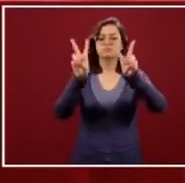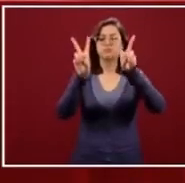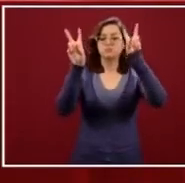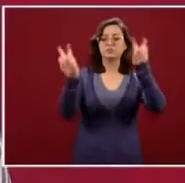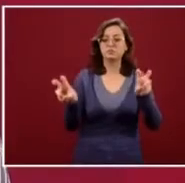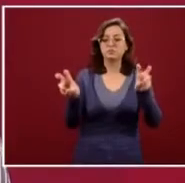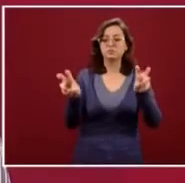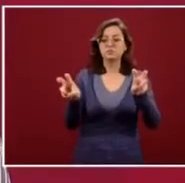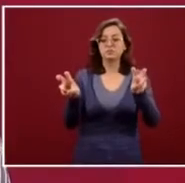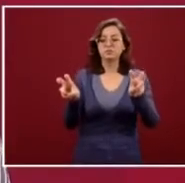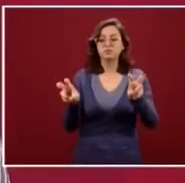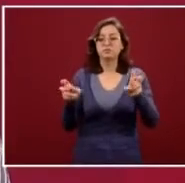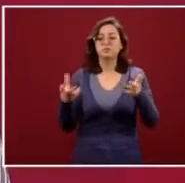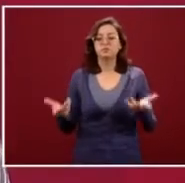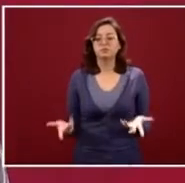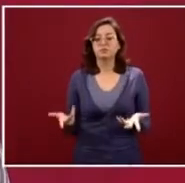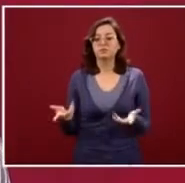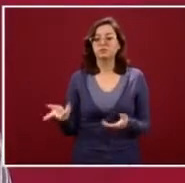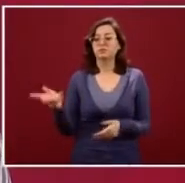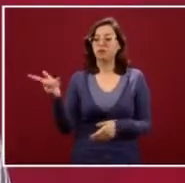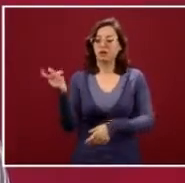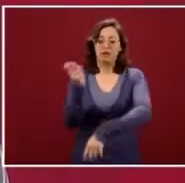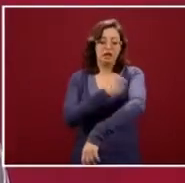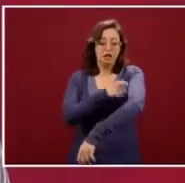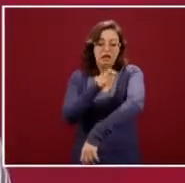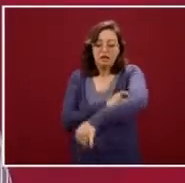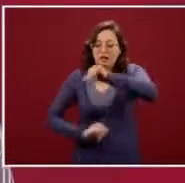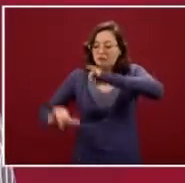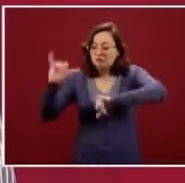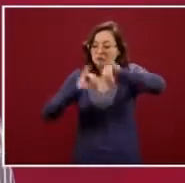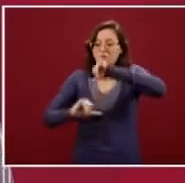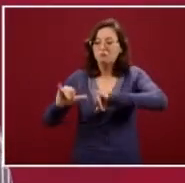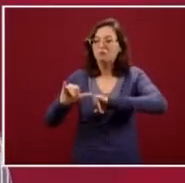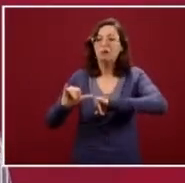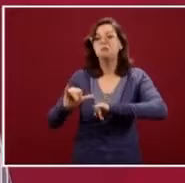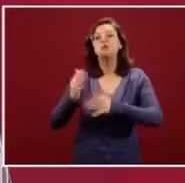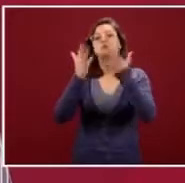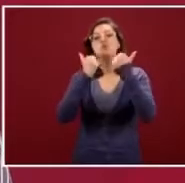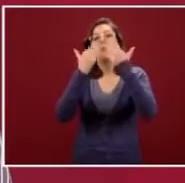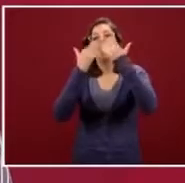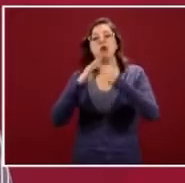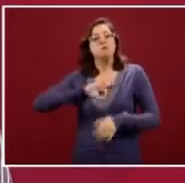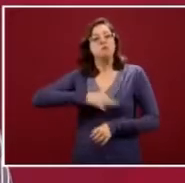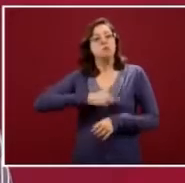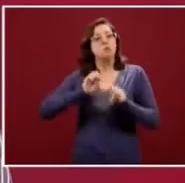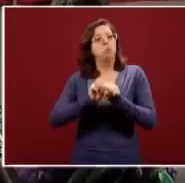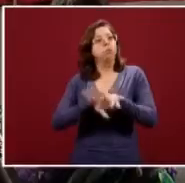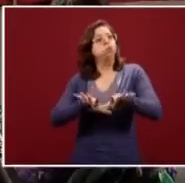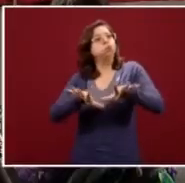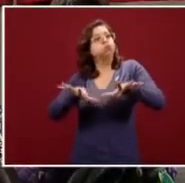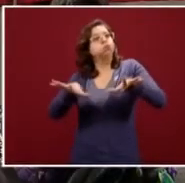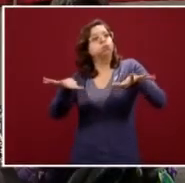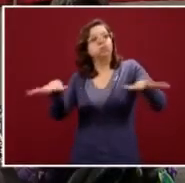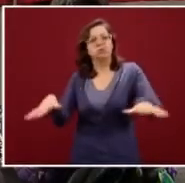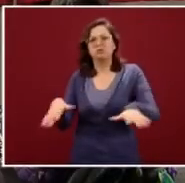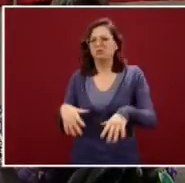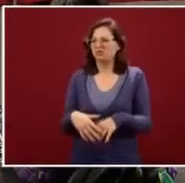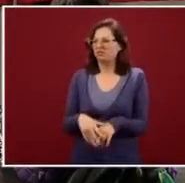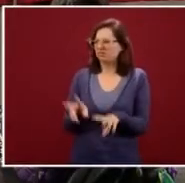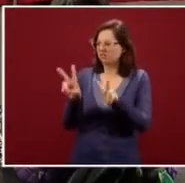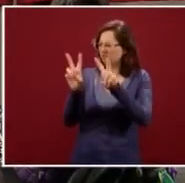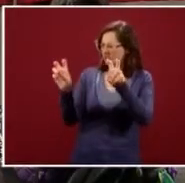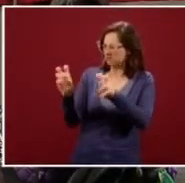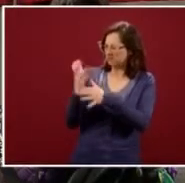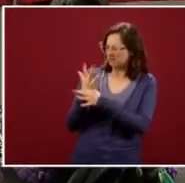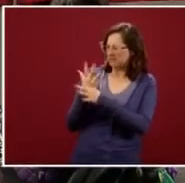textualmente: burocracia frena pruebas, crece el virus. Y la nota correspondiente parecía